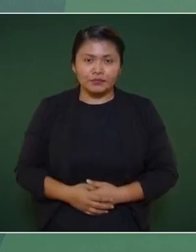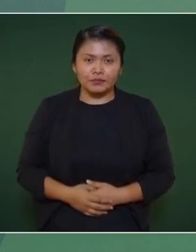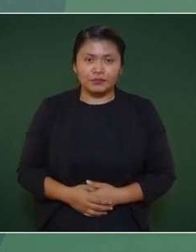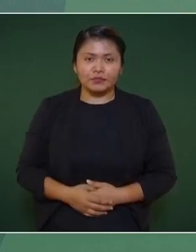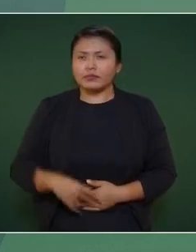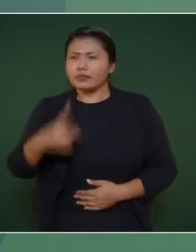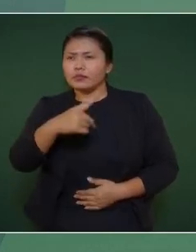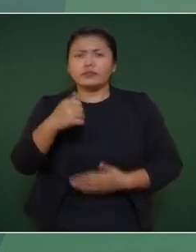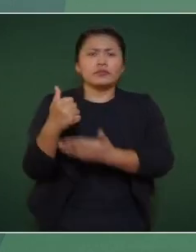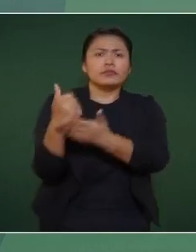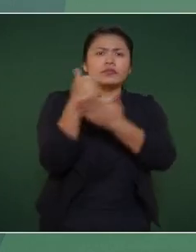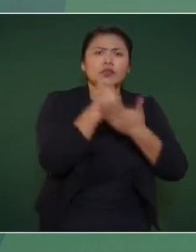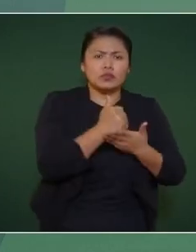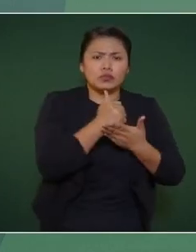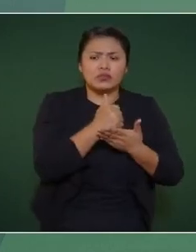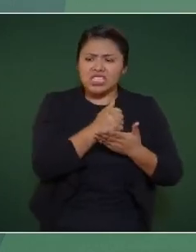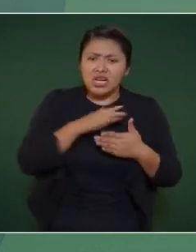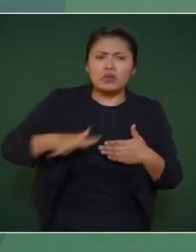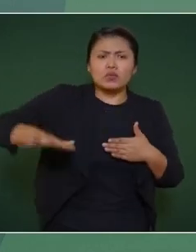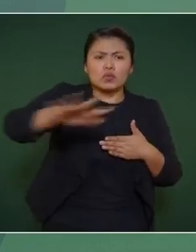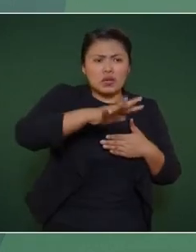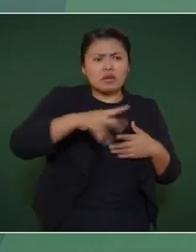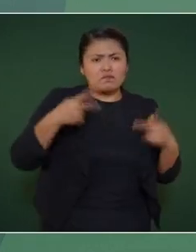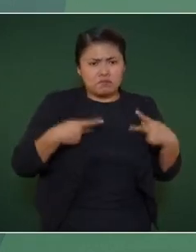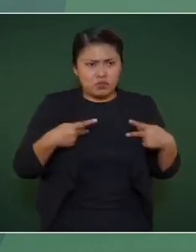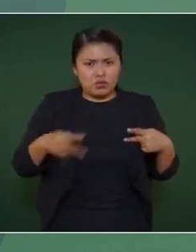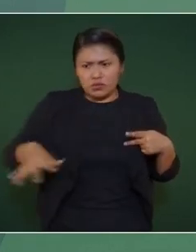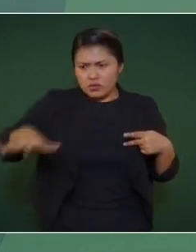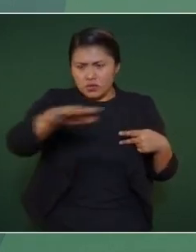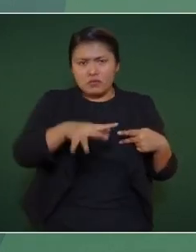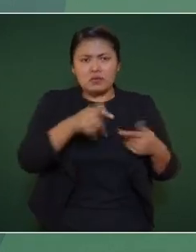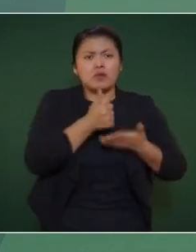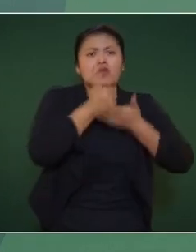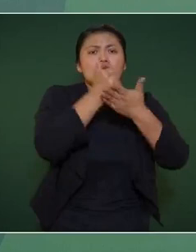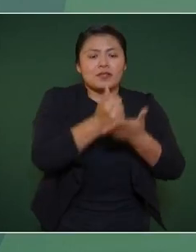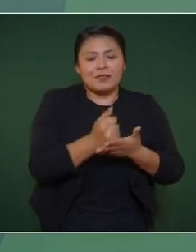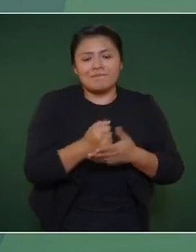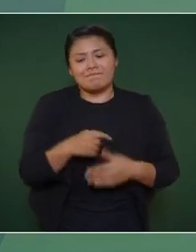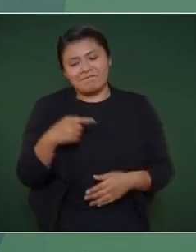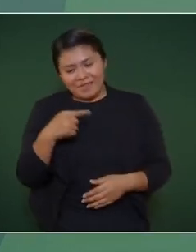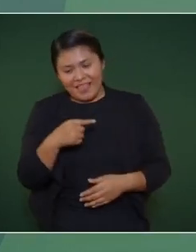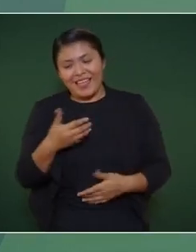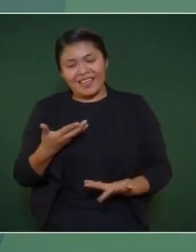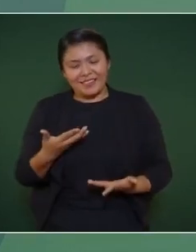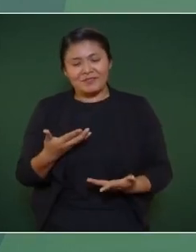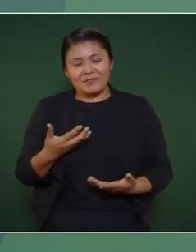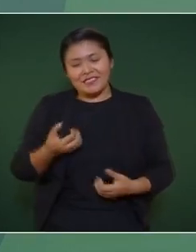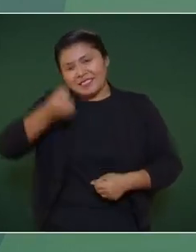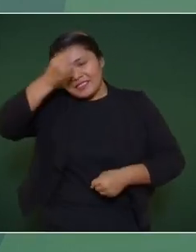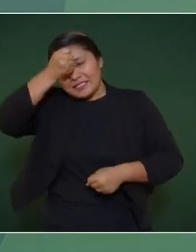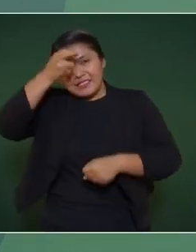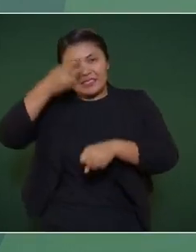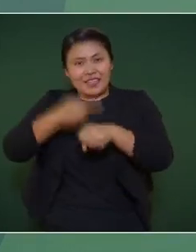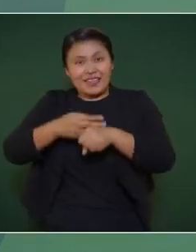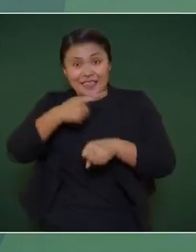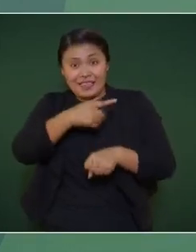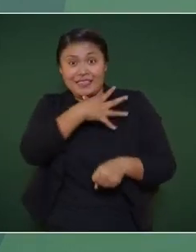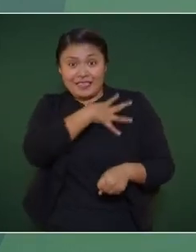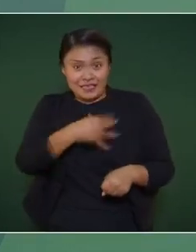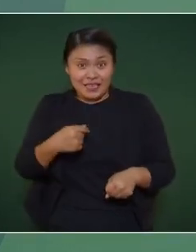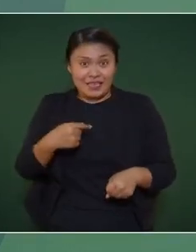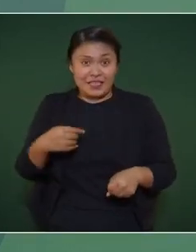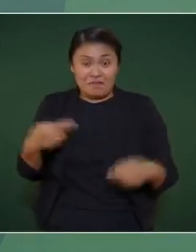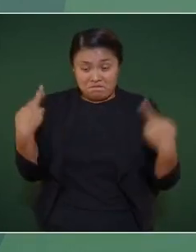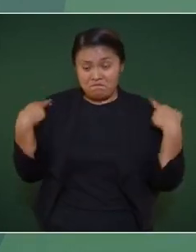ayuda al pueblo esta secretaria, hija de una maestra